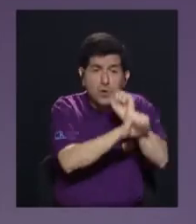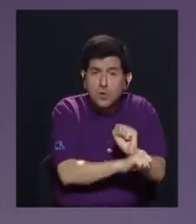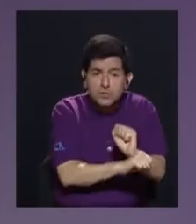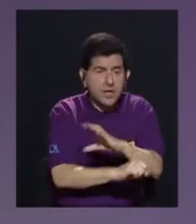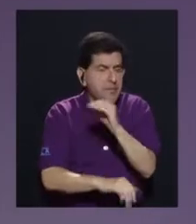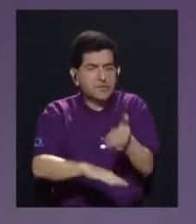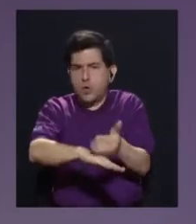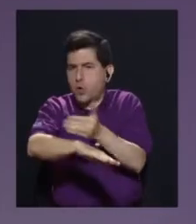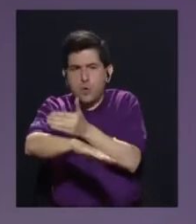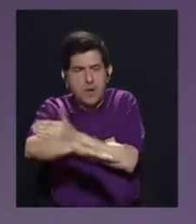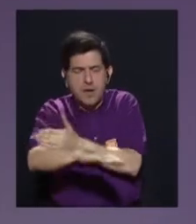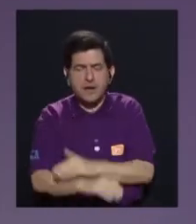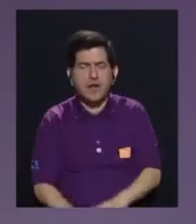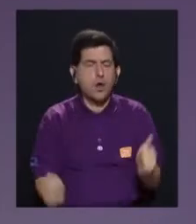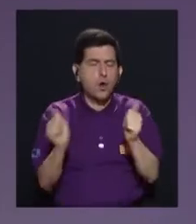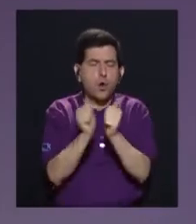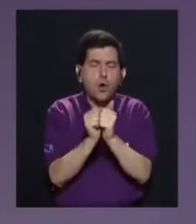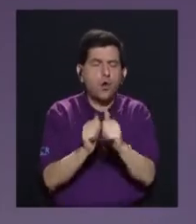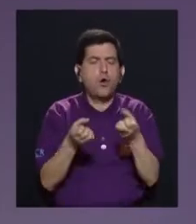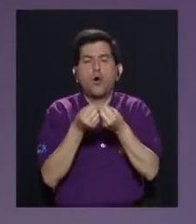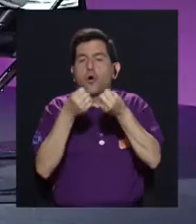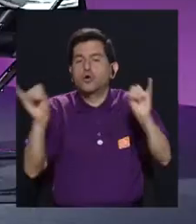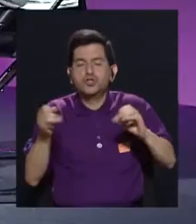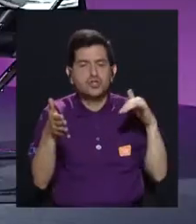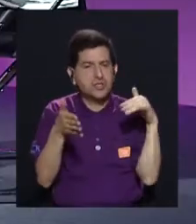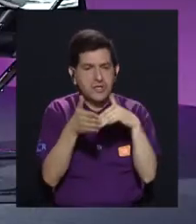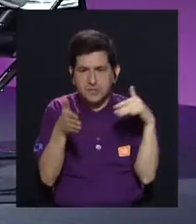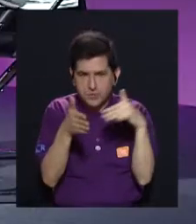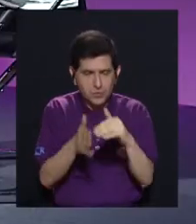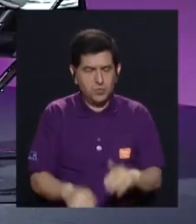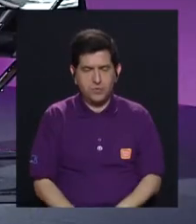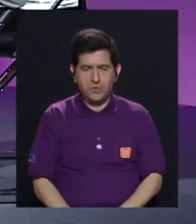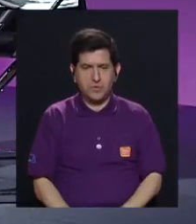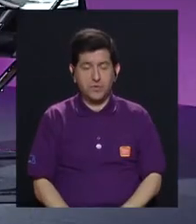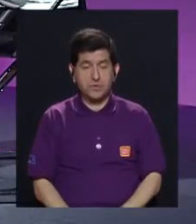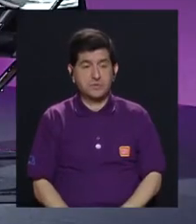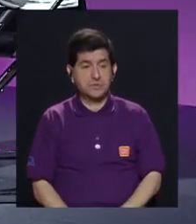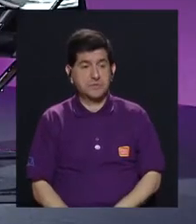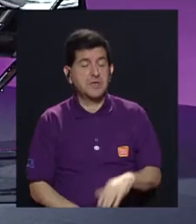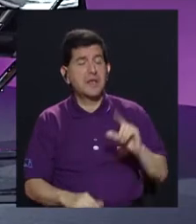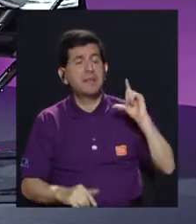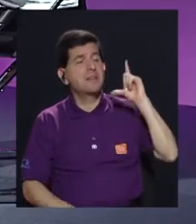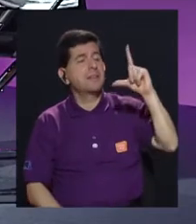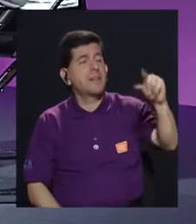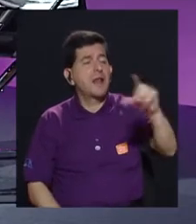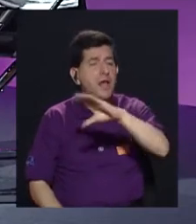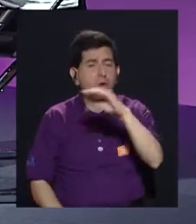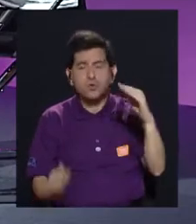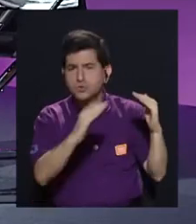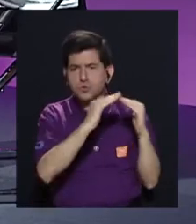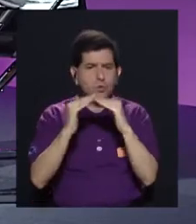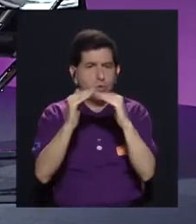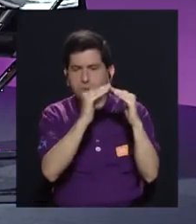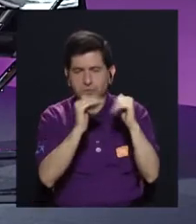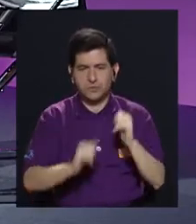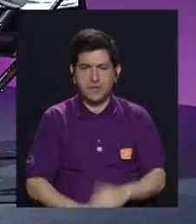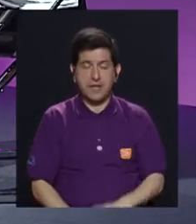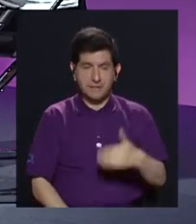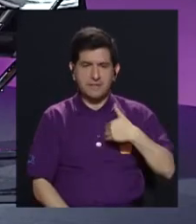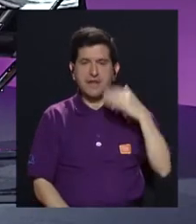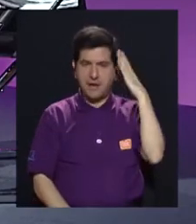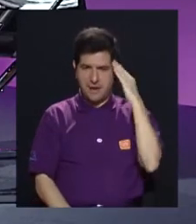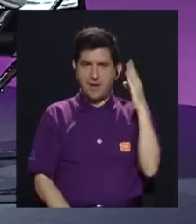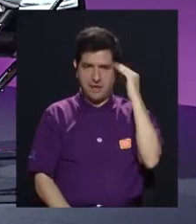más progresistas educadas y no educadas las que tienen vienen de la zona rural y la zona urbana finalmente tienen una